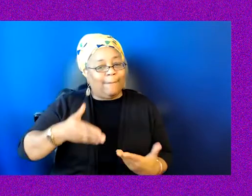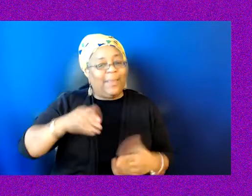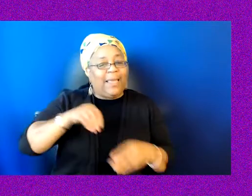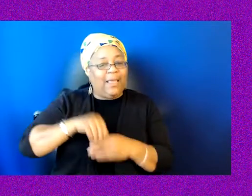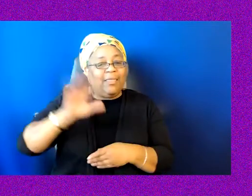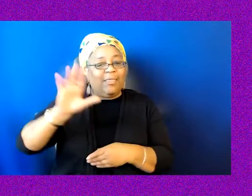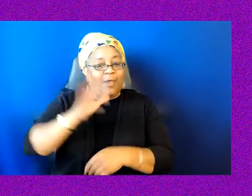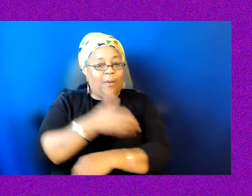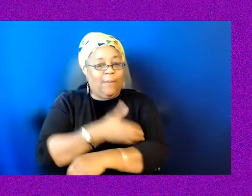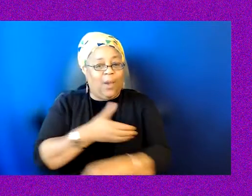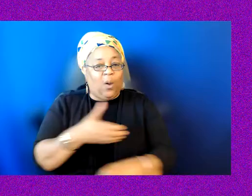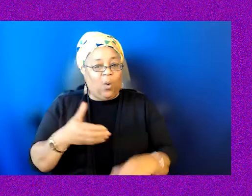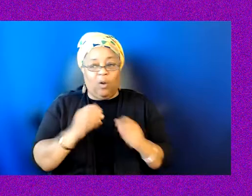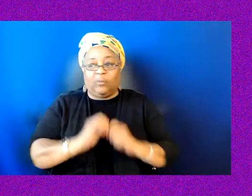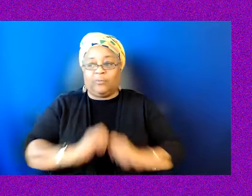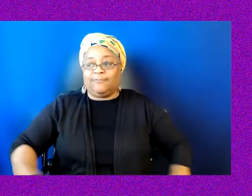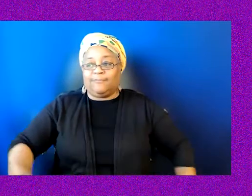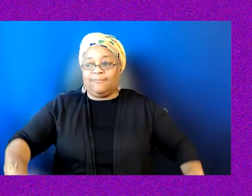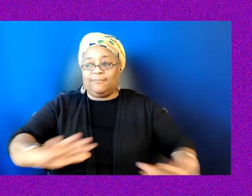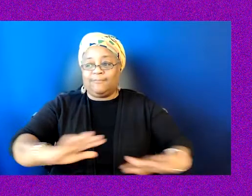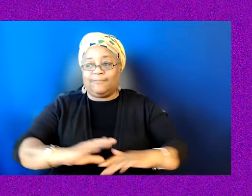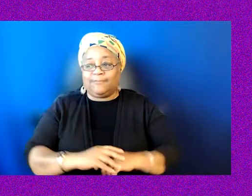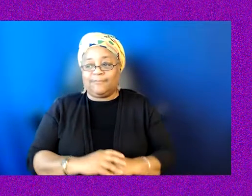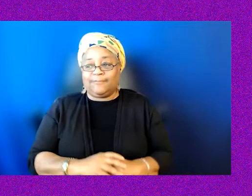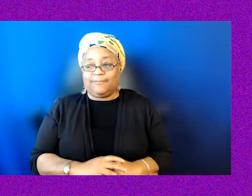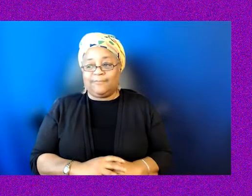convocamos en su poder.